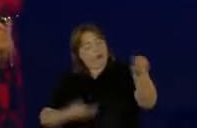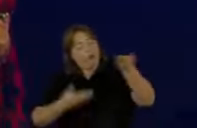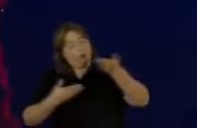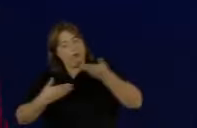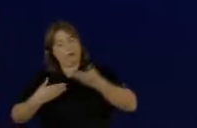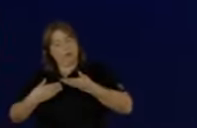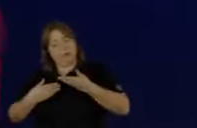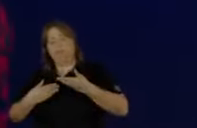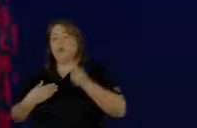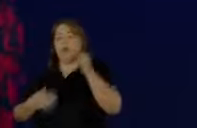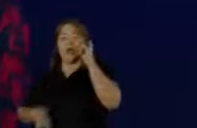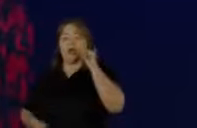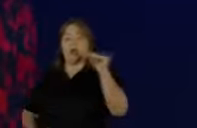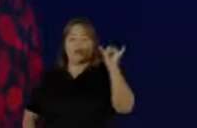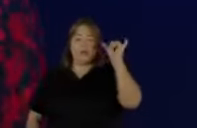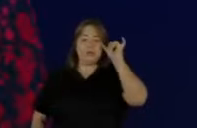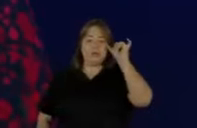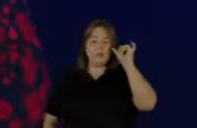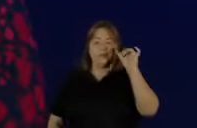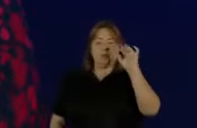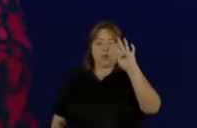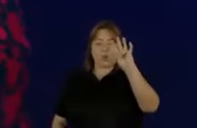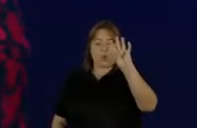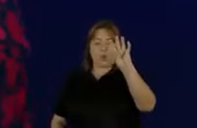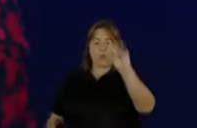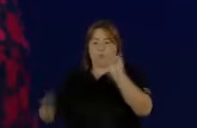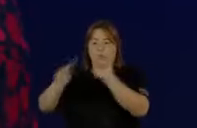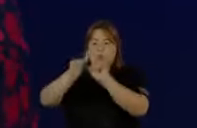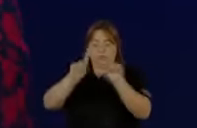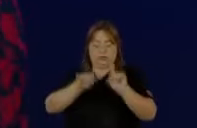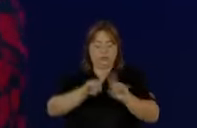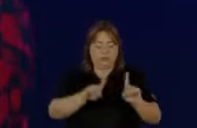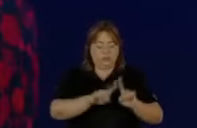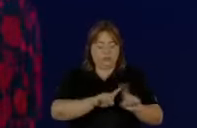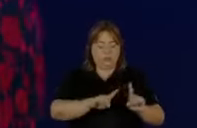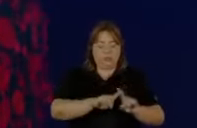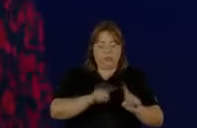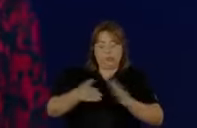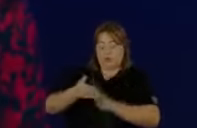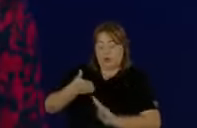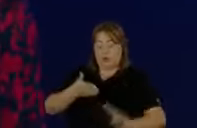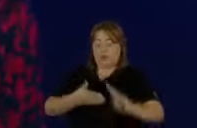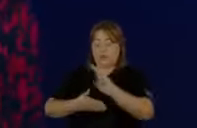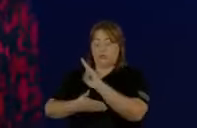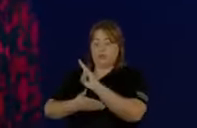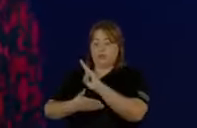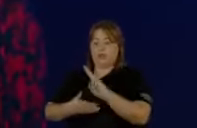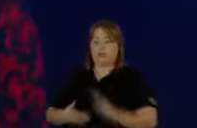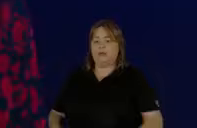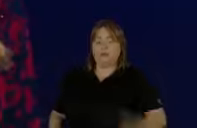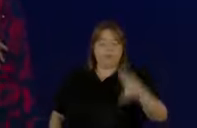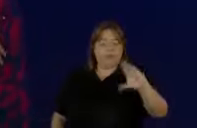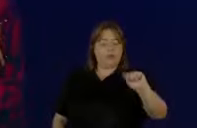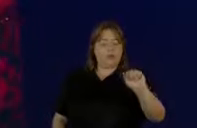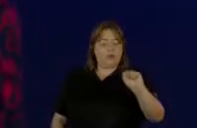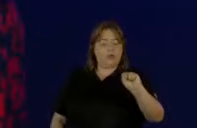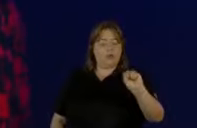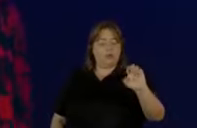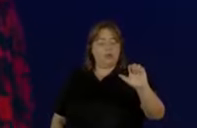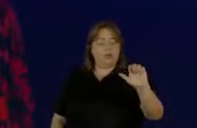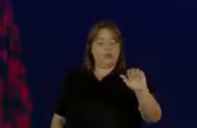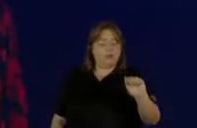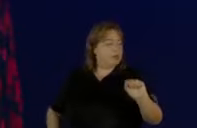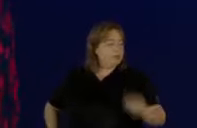Ayer, en 4 recintos distintos, se estuvo dando la Universidad de la Casa,